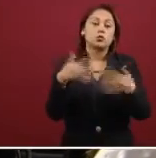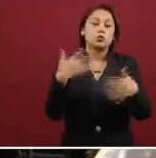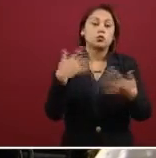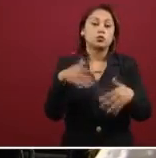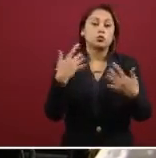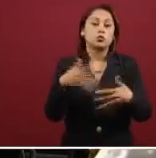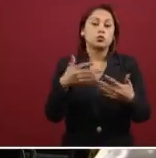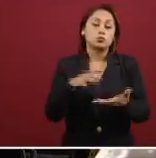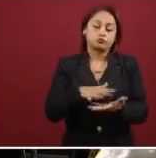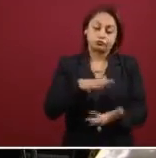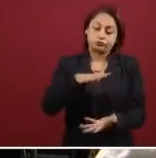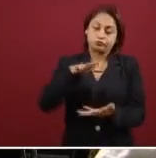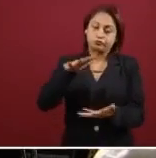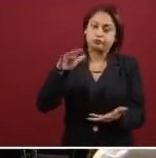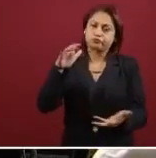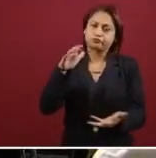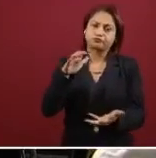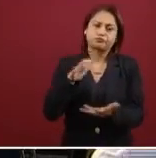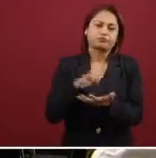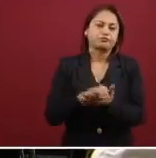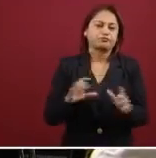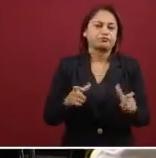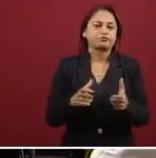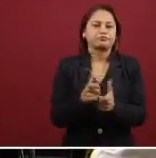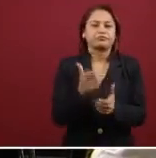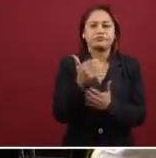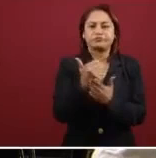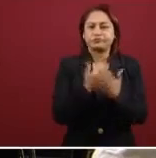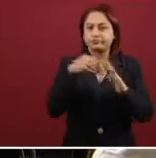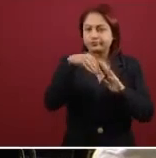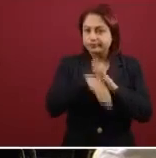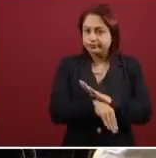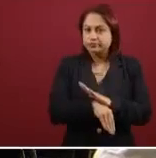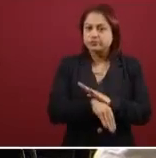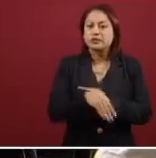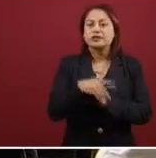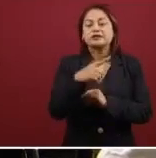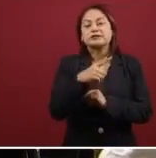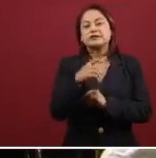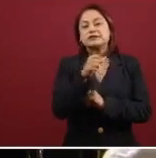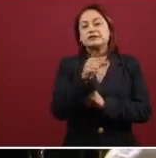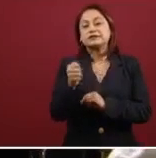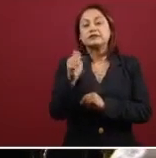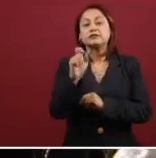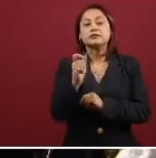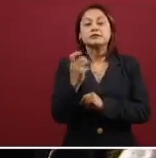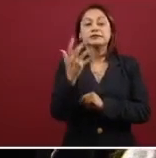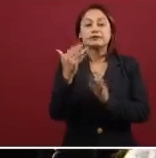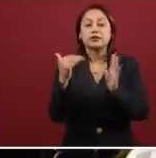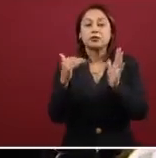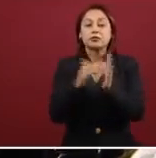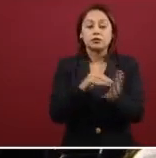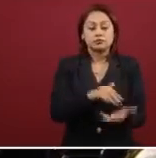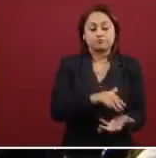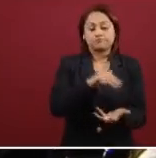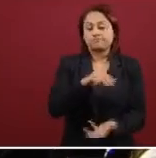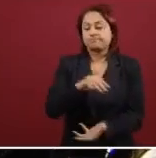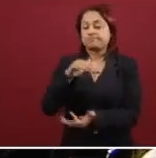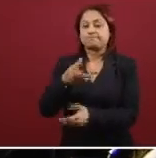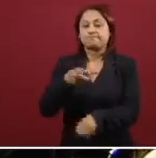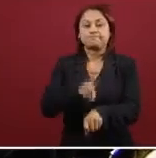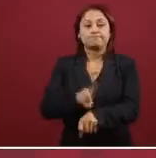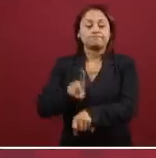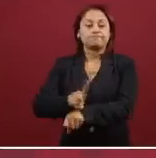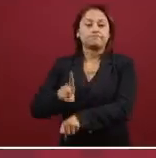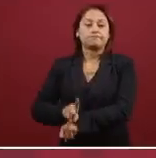más alto y de alrededor de 1,625,000 barriles diarios. A partir de febrero y hasta